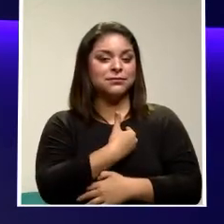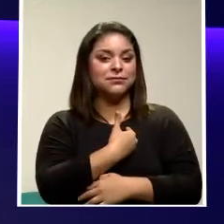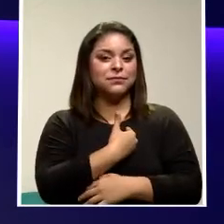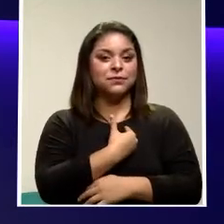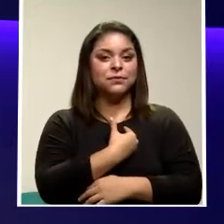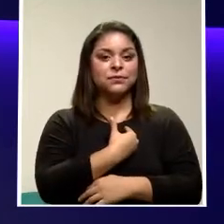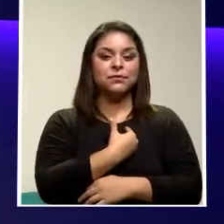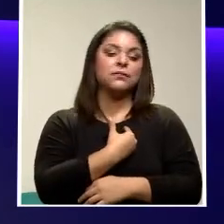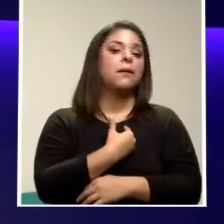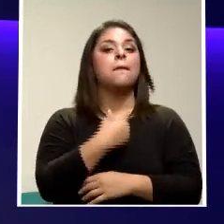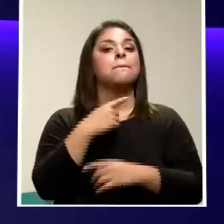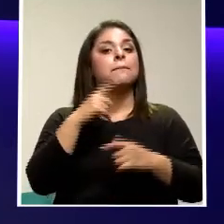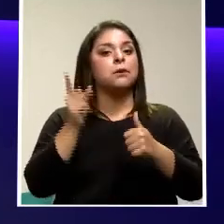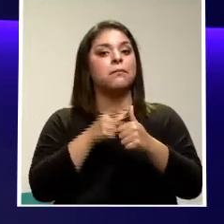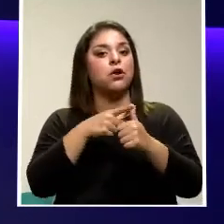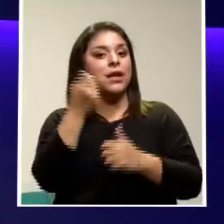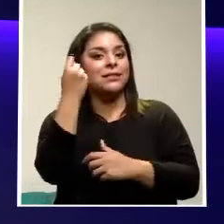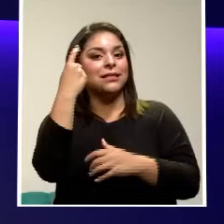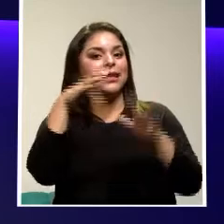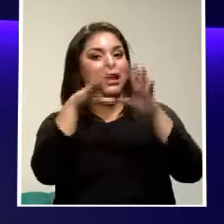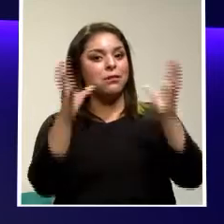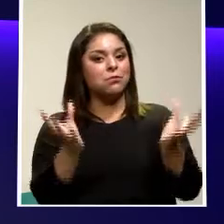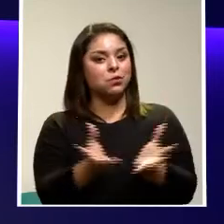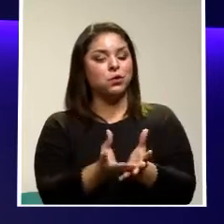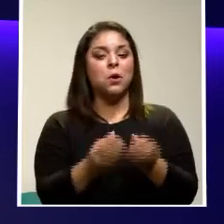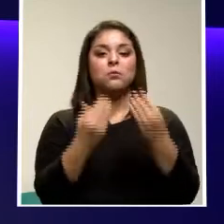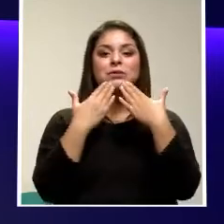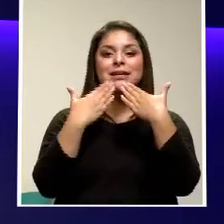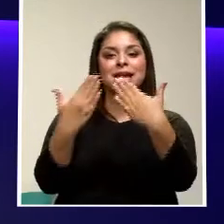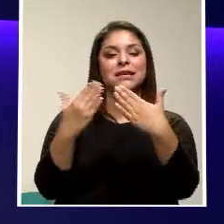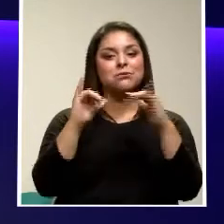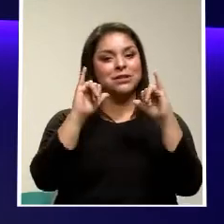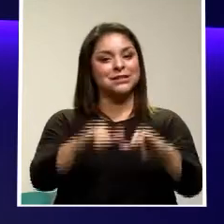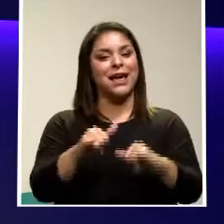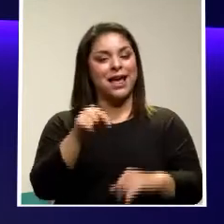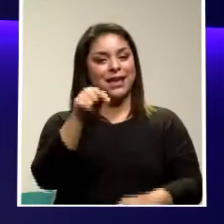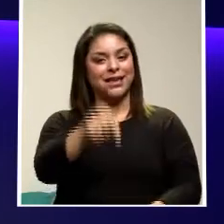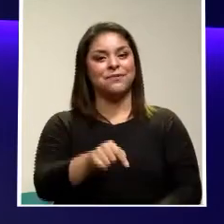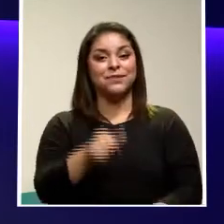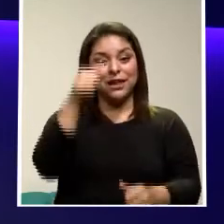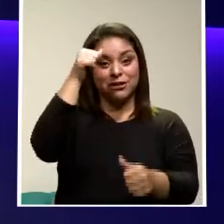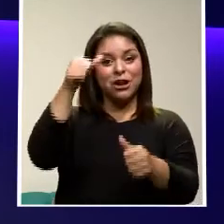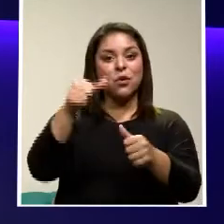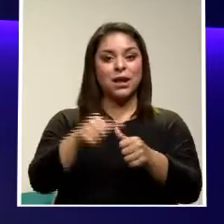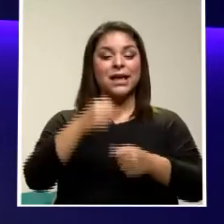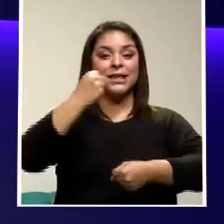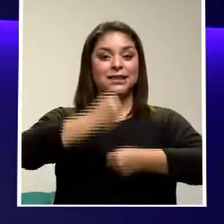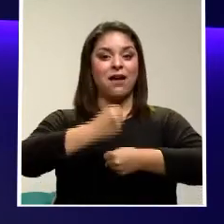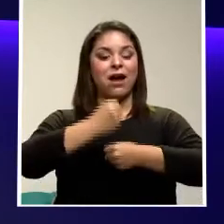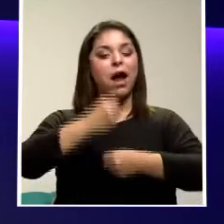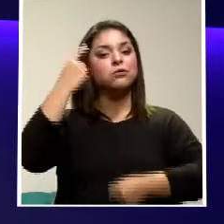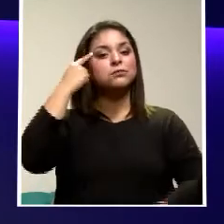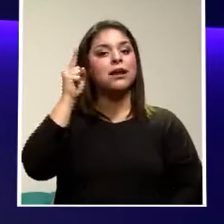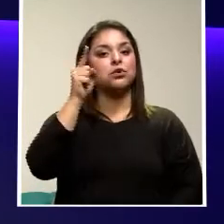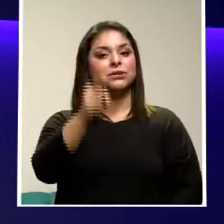de entender el mundo. Muchas gracias por estar ahí. Recuerde, trabajamos para